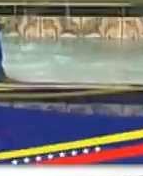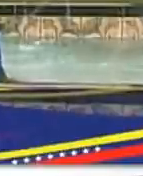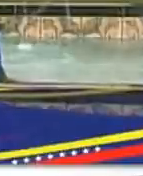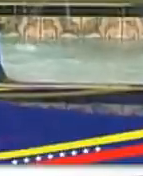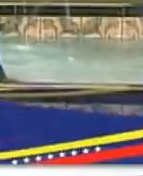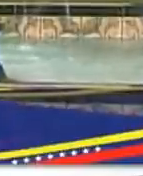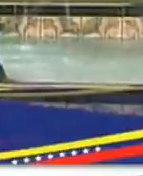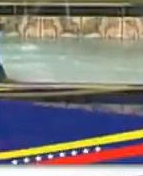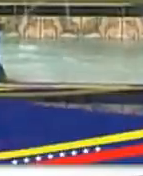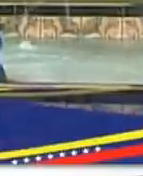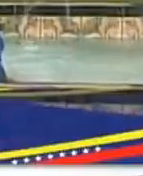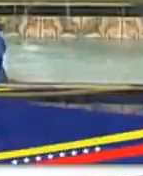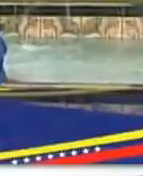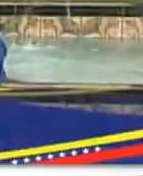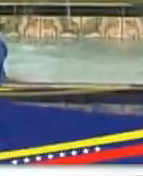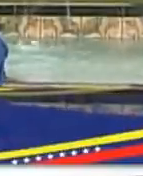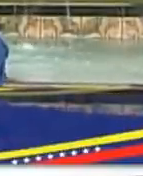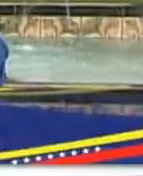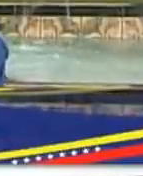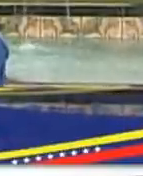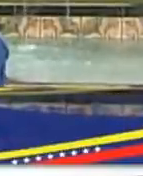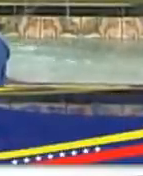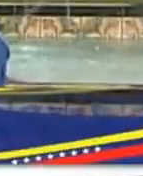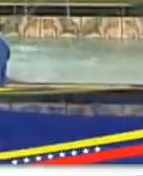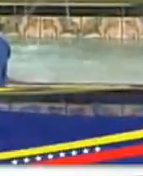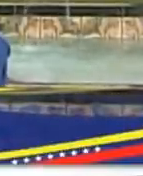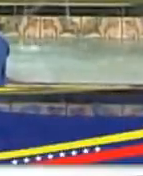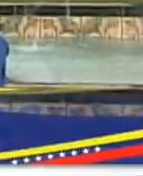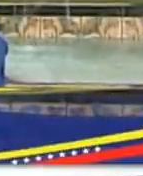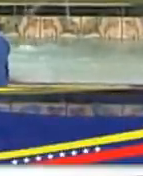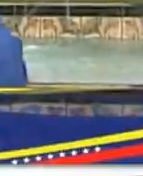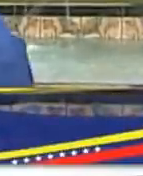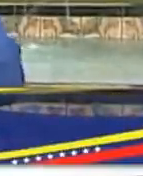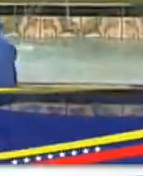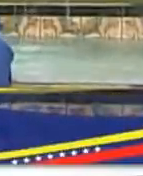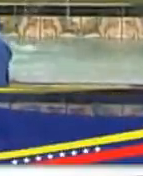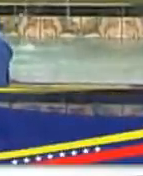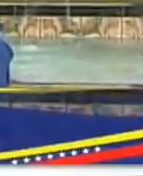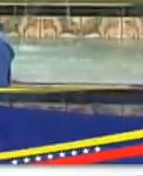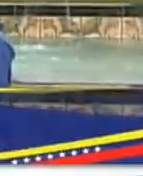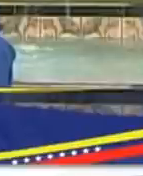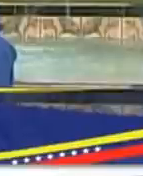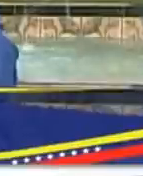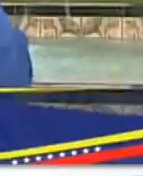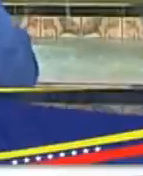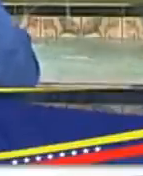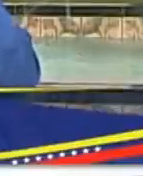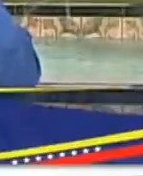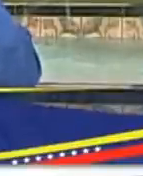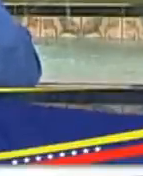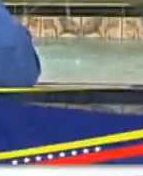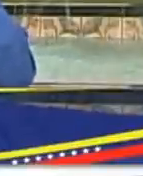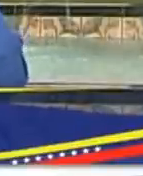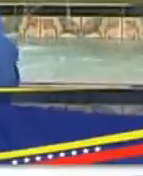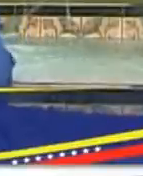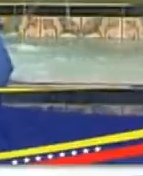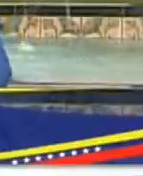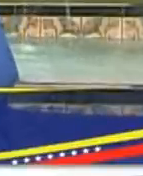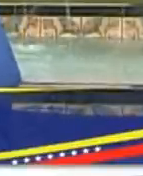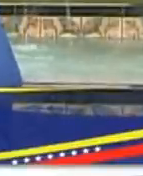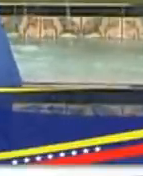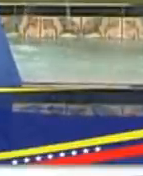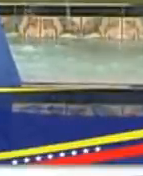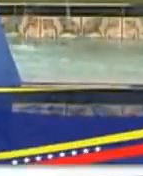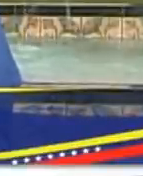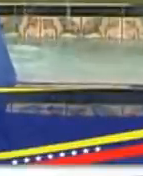bitcoin en rublos en yuanes en rupià dinero dinero dinero de la nueva época